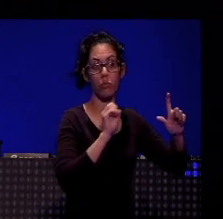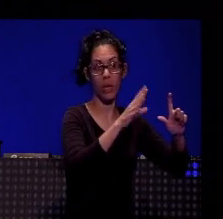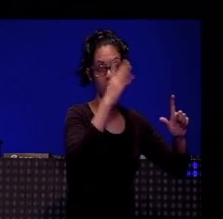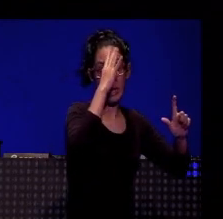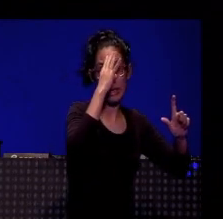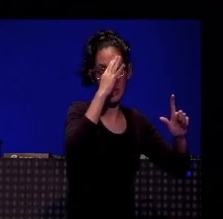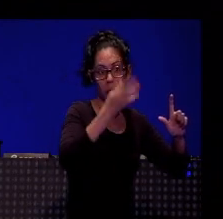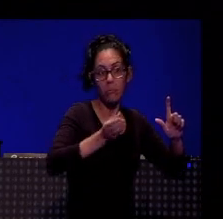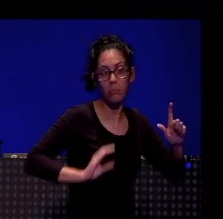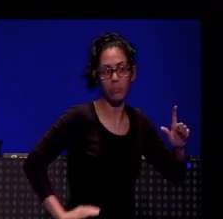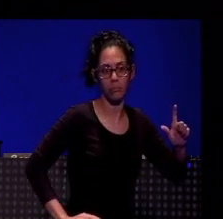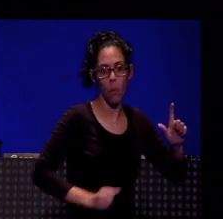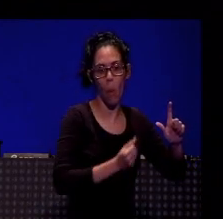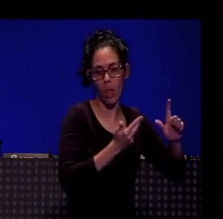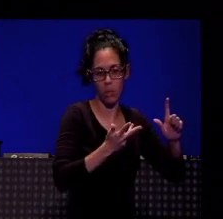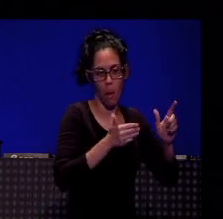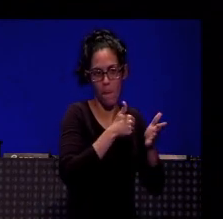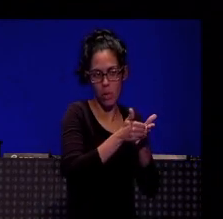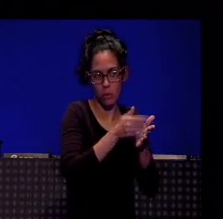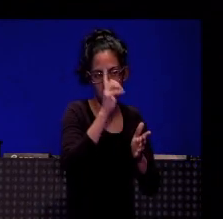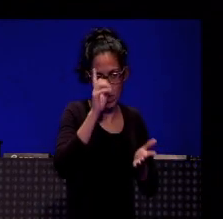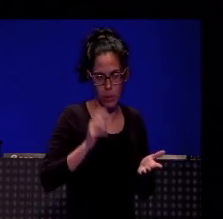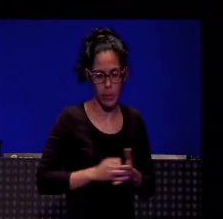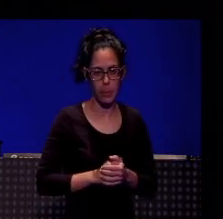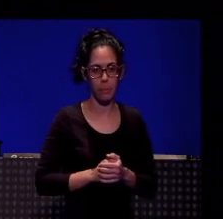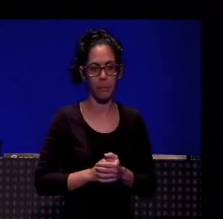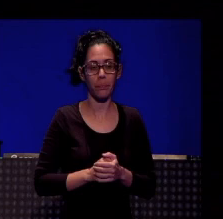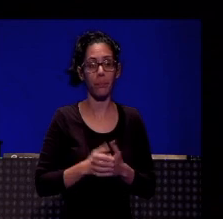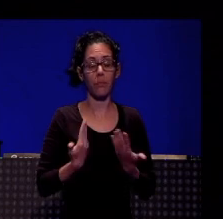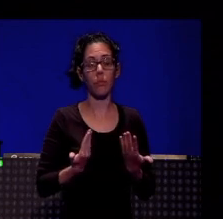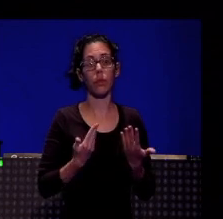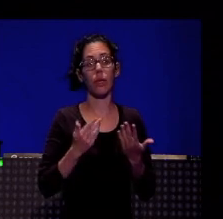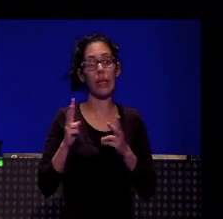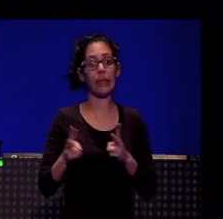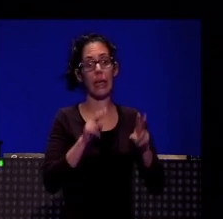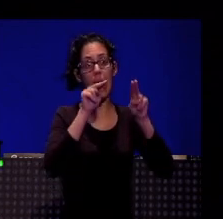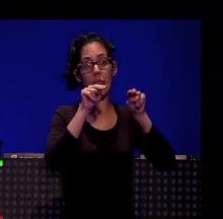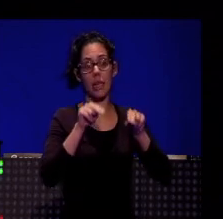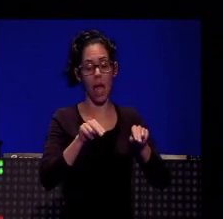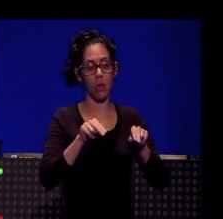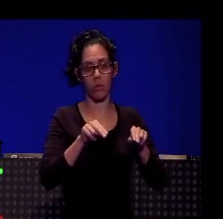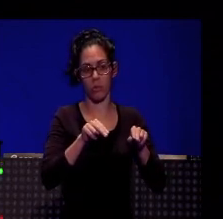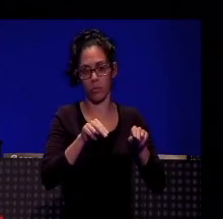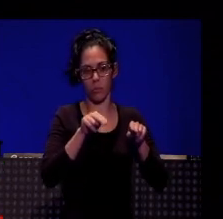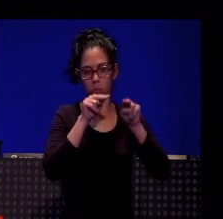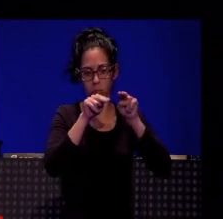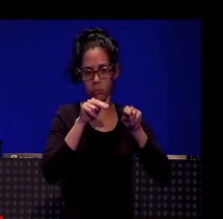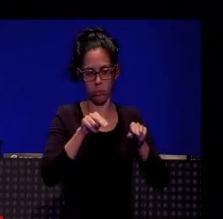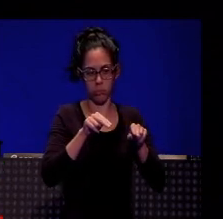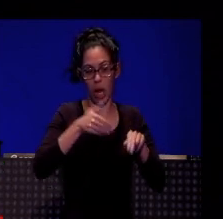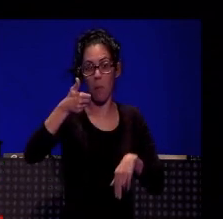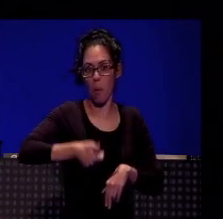cobrar deben decir cosas cosas que no claro entonces el internado en tal fue un súper fenómeno pero